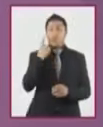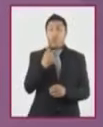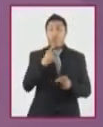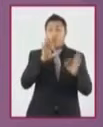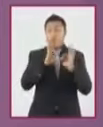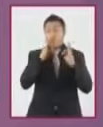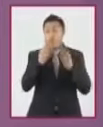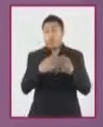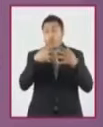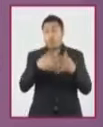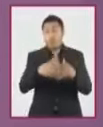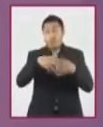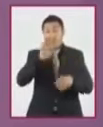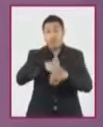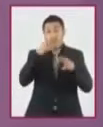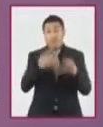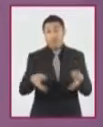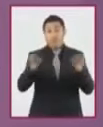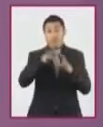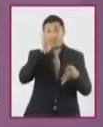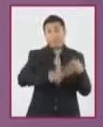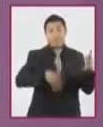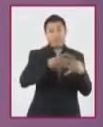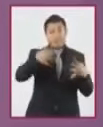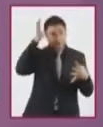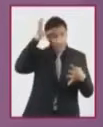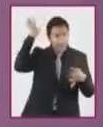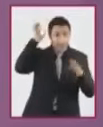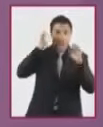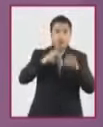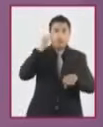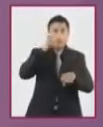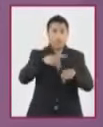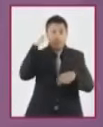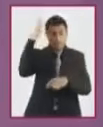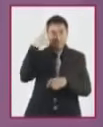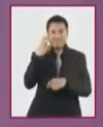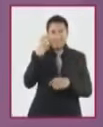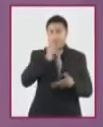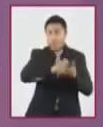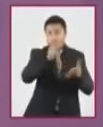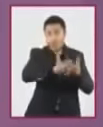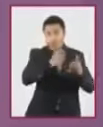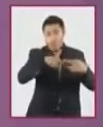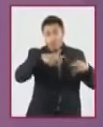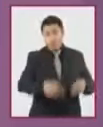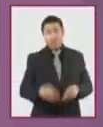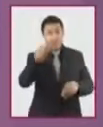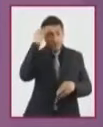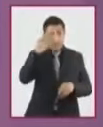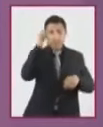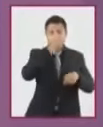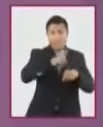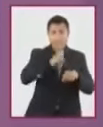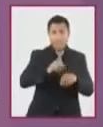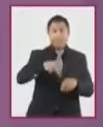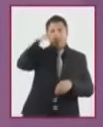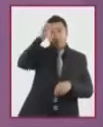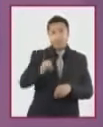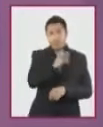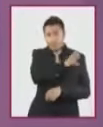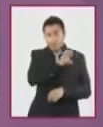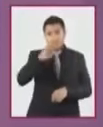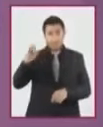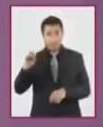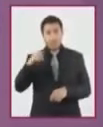más importantes, el calendario azteca, o piedra del Sol. En él representaron el tiempo en días, los puntos cardinales, las estaciones